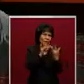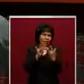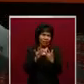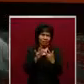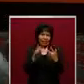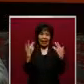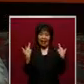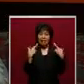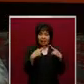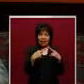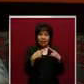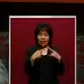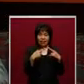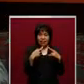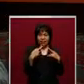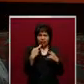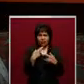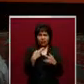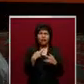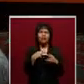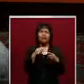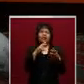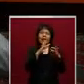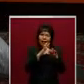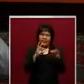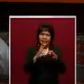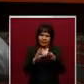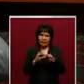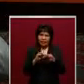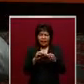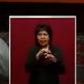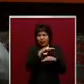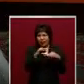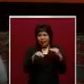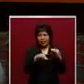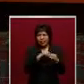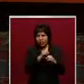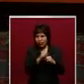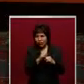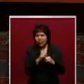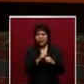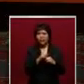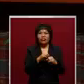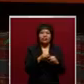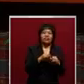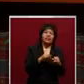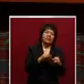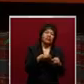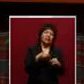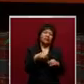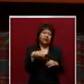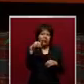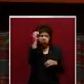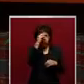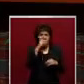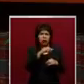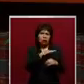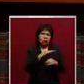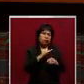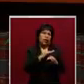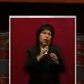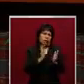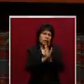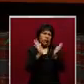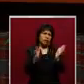esté explicando la clase. Y que los alumnos puedan interactuar. Bien. Eso es sincrónico. Sin embargo,